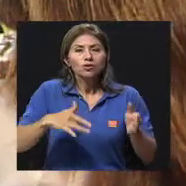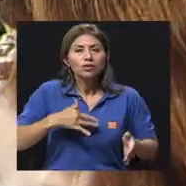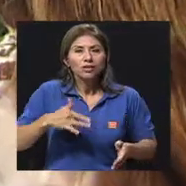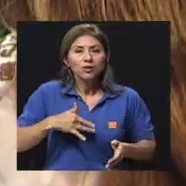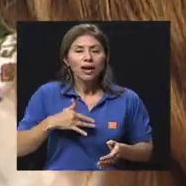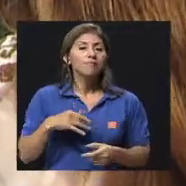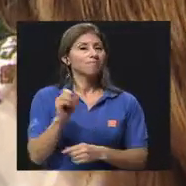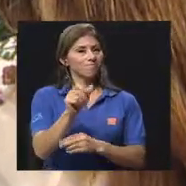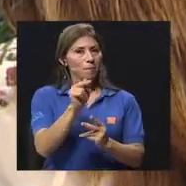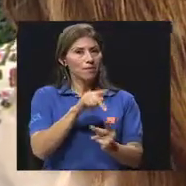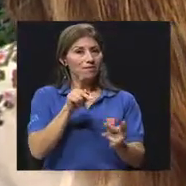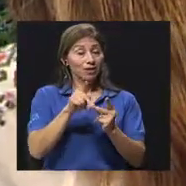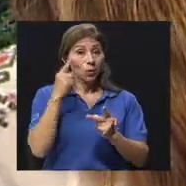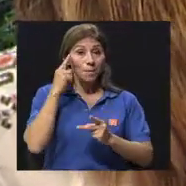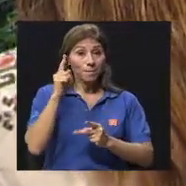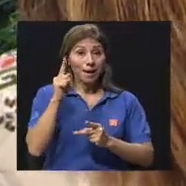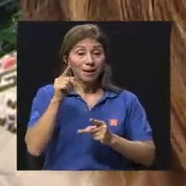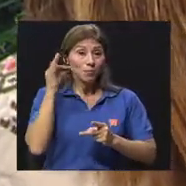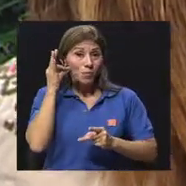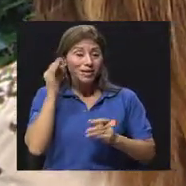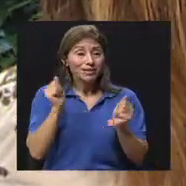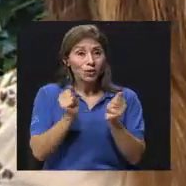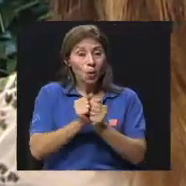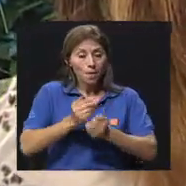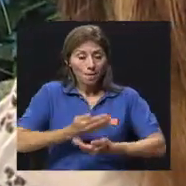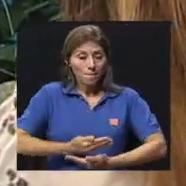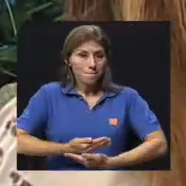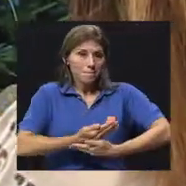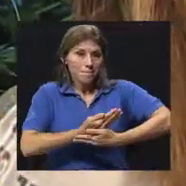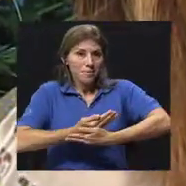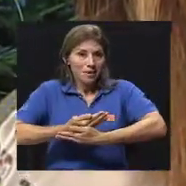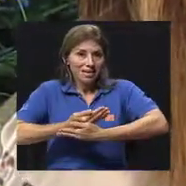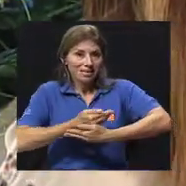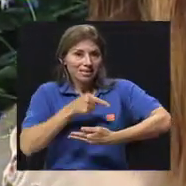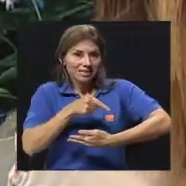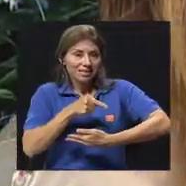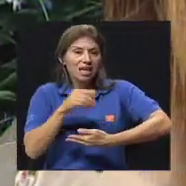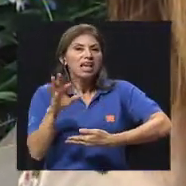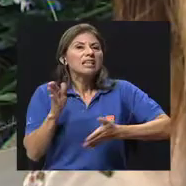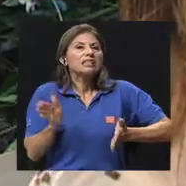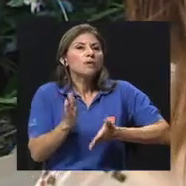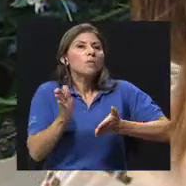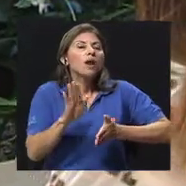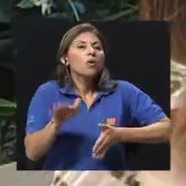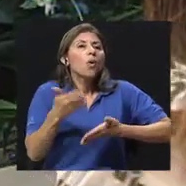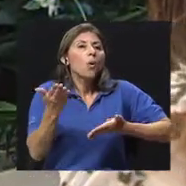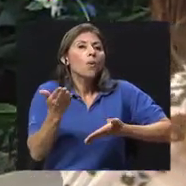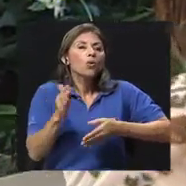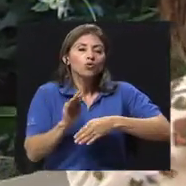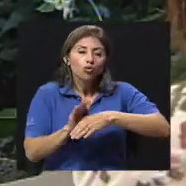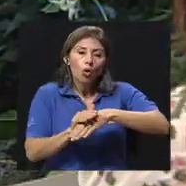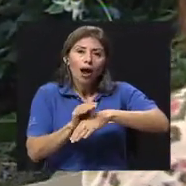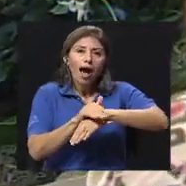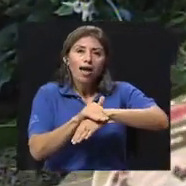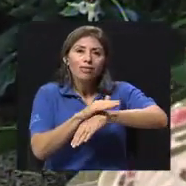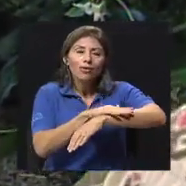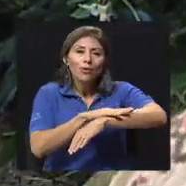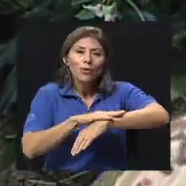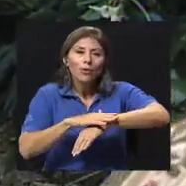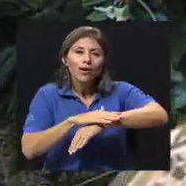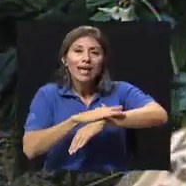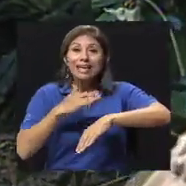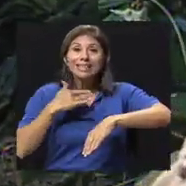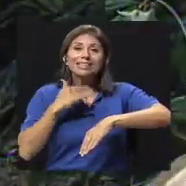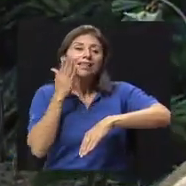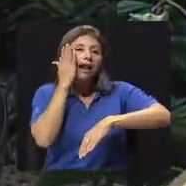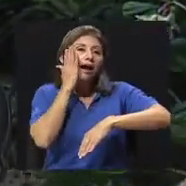tienen bebés pequeños, por ejemplo, una forma de estimular al niño es tocándolo, que el niño se sienta a sí mismo, que sienta la cara de la